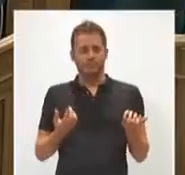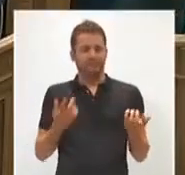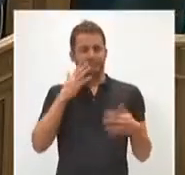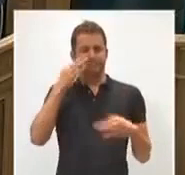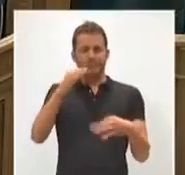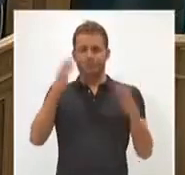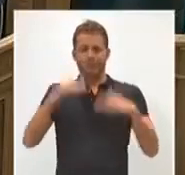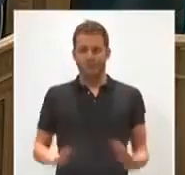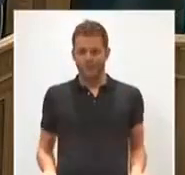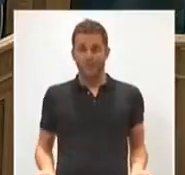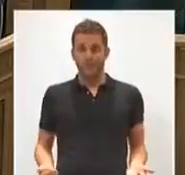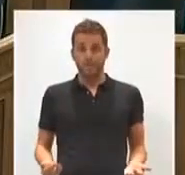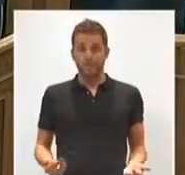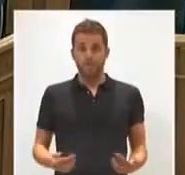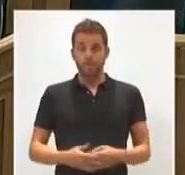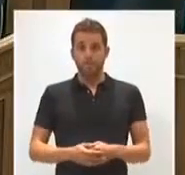una debilidad